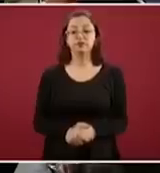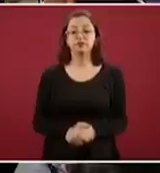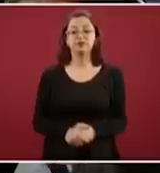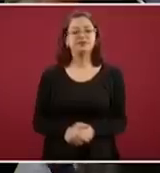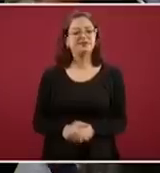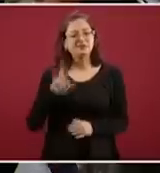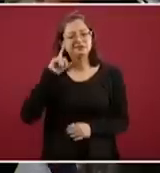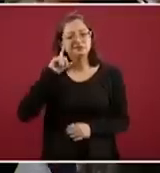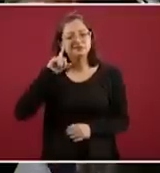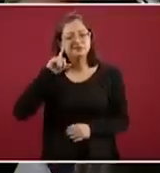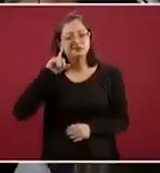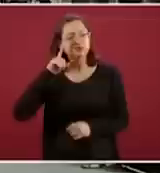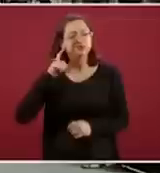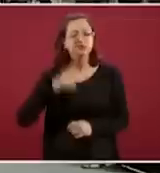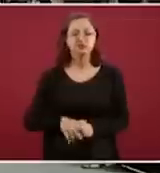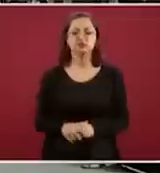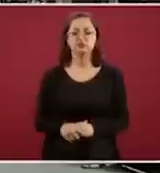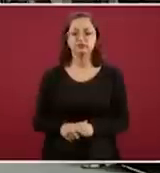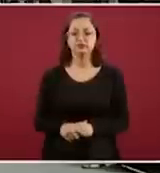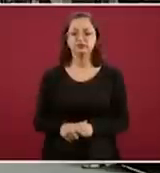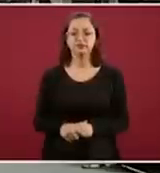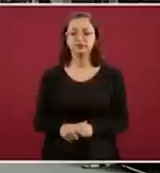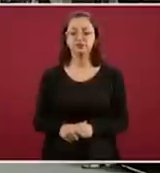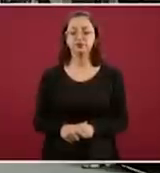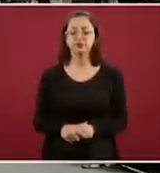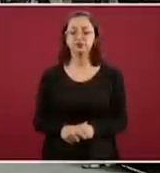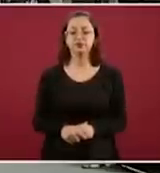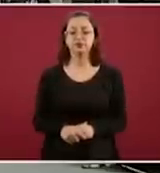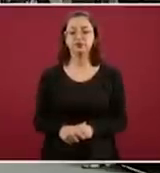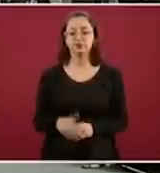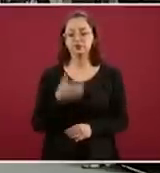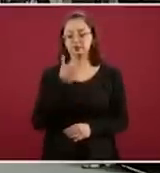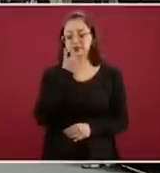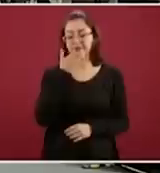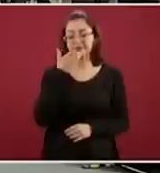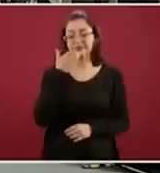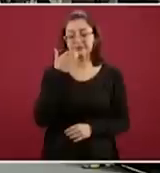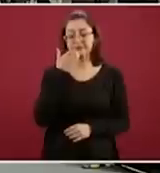¿Mandé? Los cambios en medio ambiente que mencionó en el tratado.